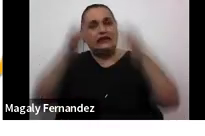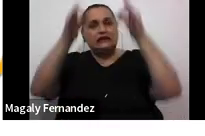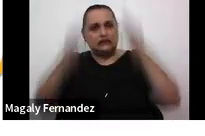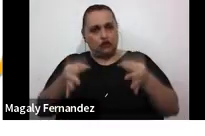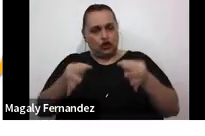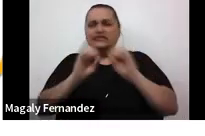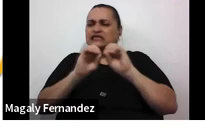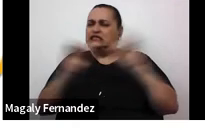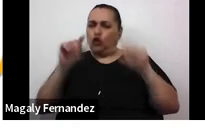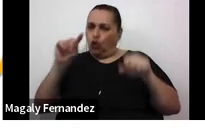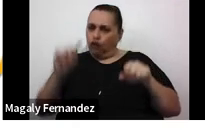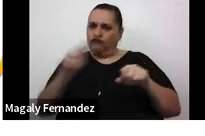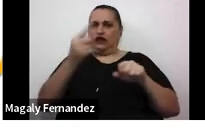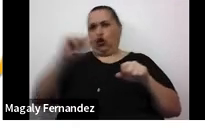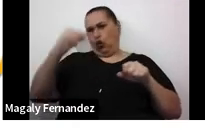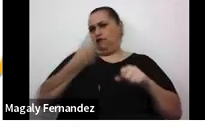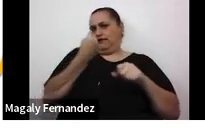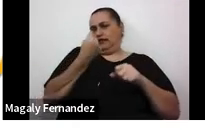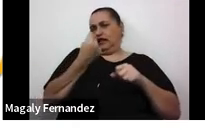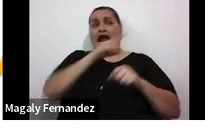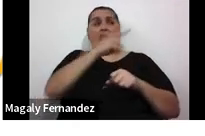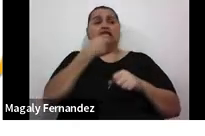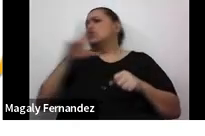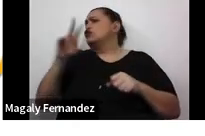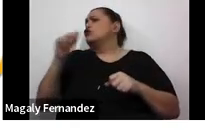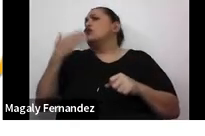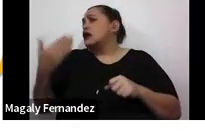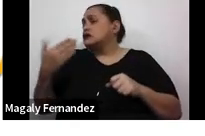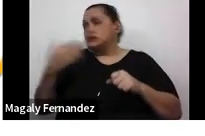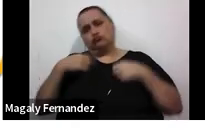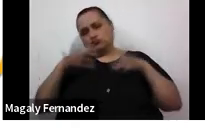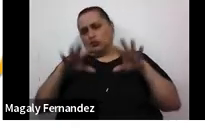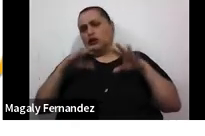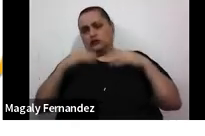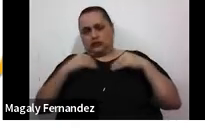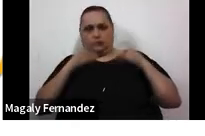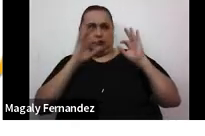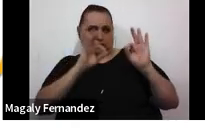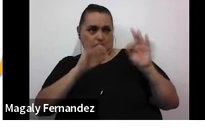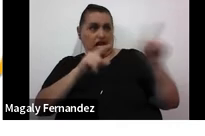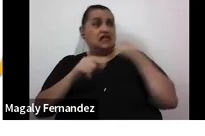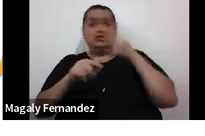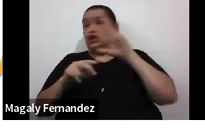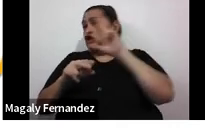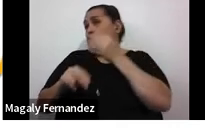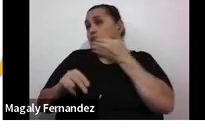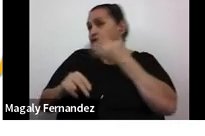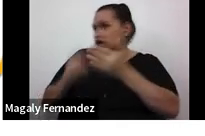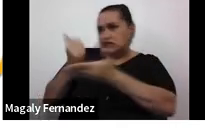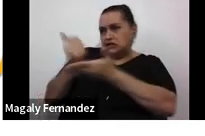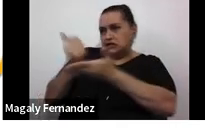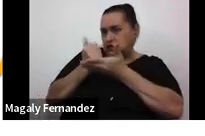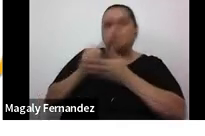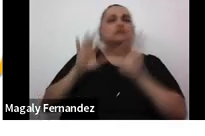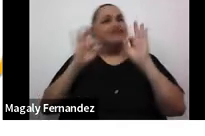ofenderse se dijo que no quería ir está bien si dijo que no gracias que no me ayude está bien respetar